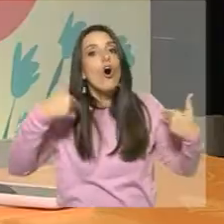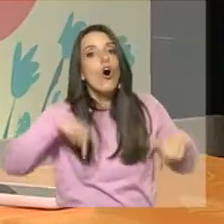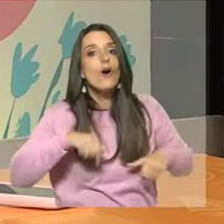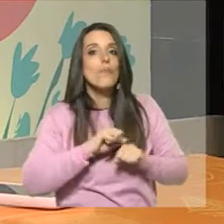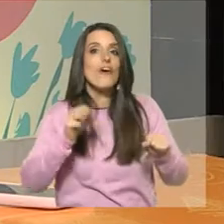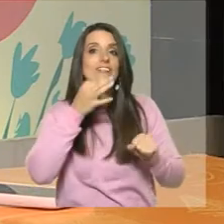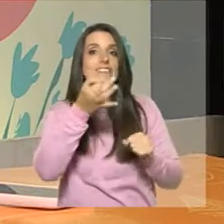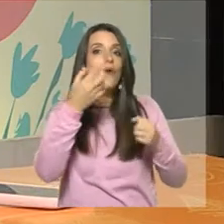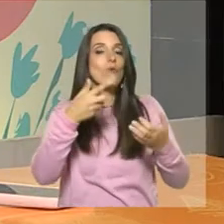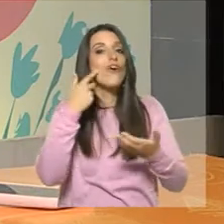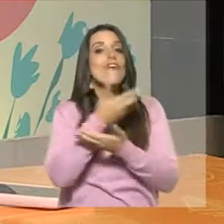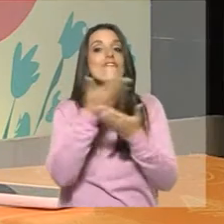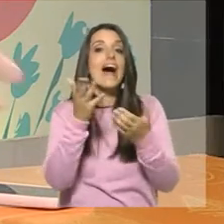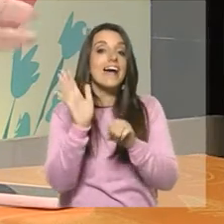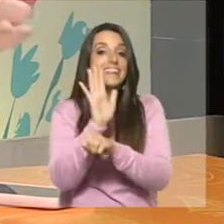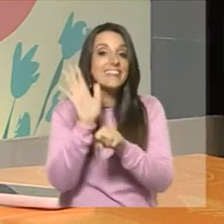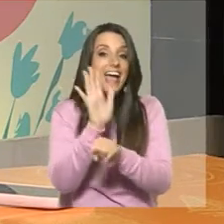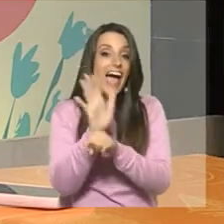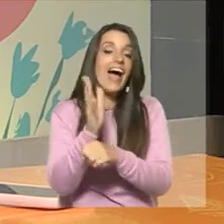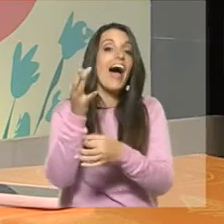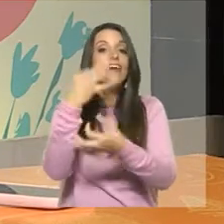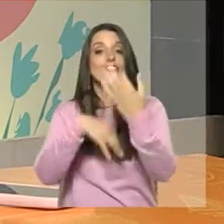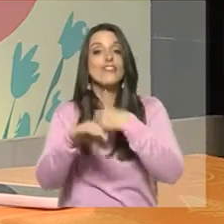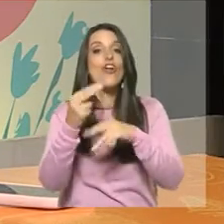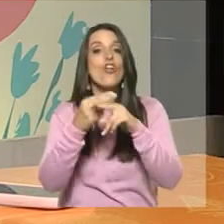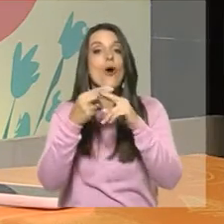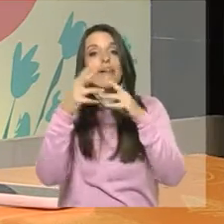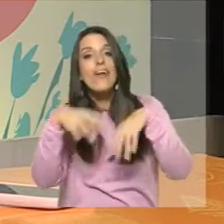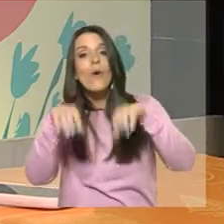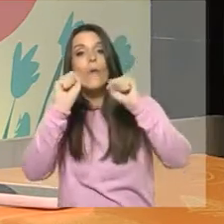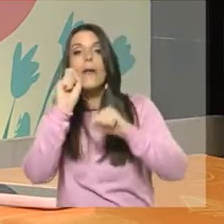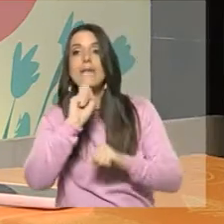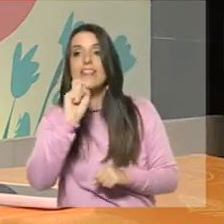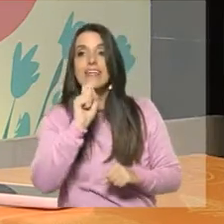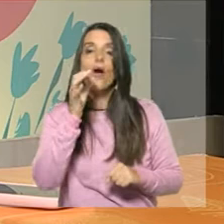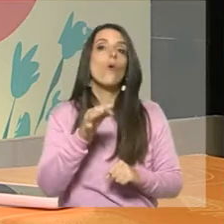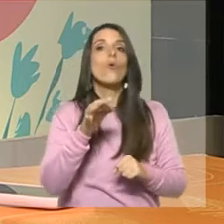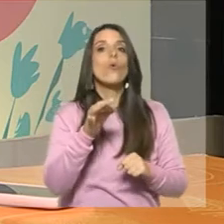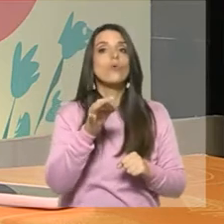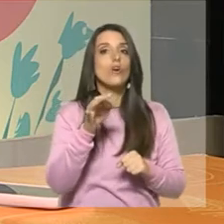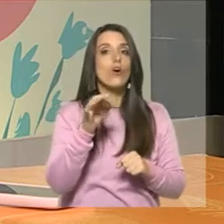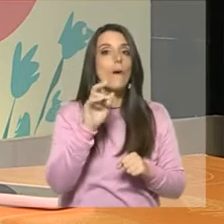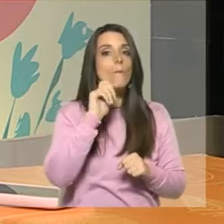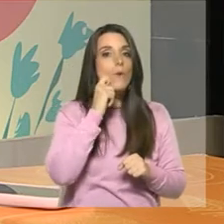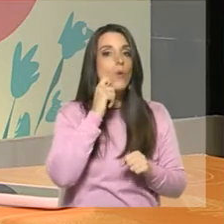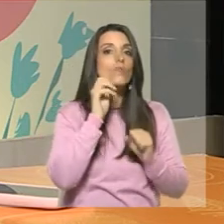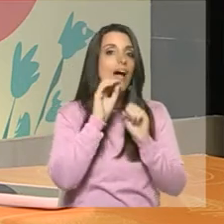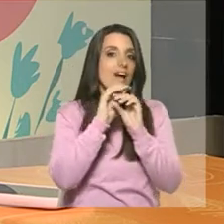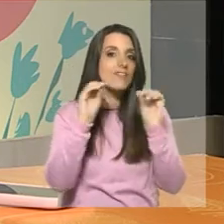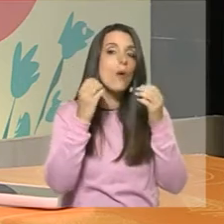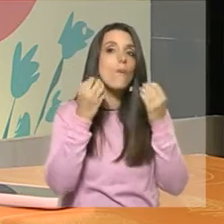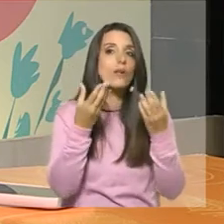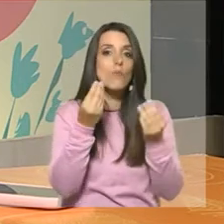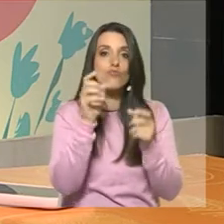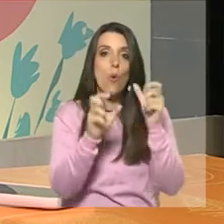estar hablando de este detector de mentiras que se va a estar estrenando en el Teatro Premier, en la Avenida Corrientes, que está bueno, me parece, pasar estos piques, porque hay